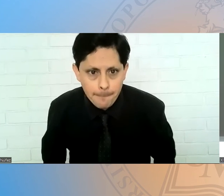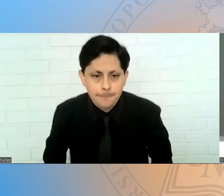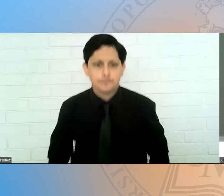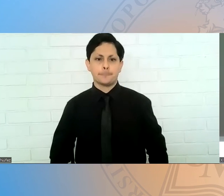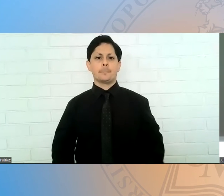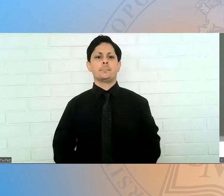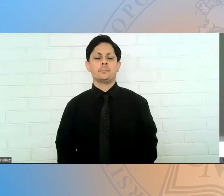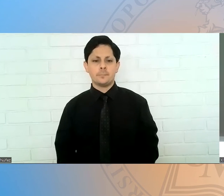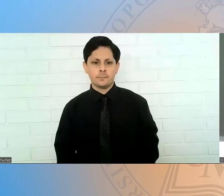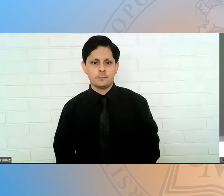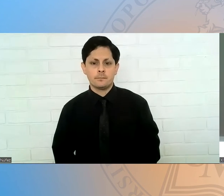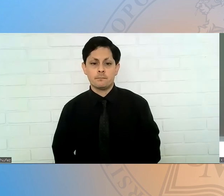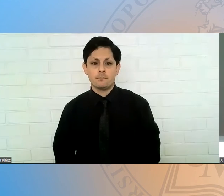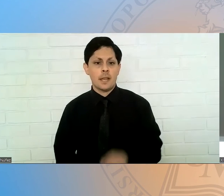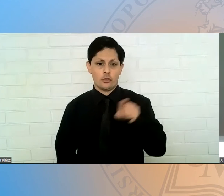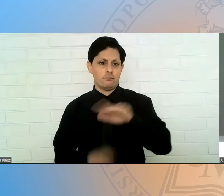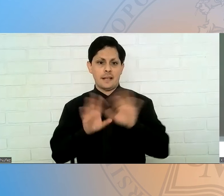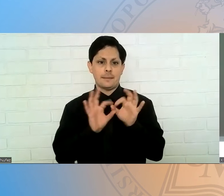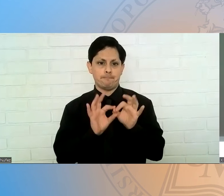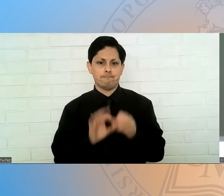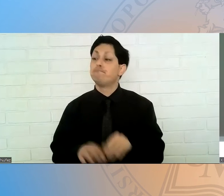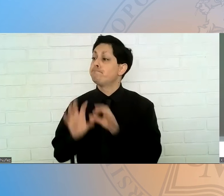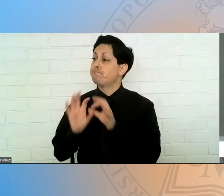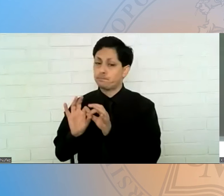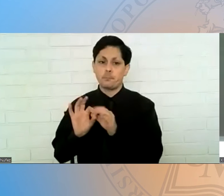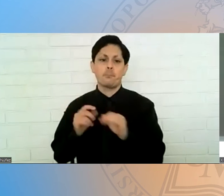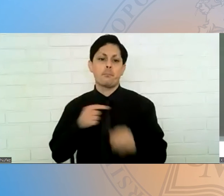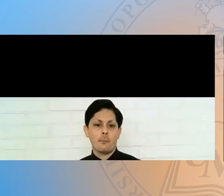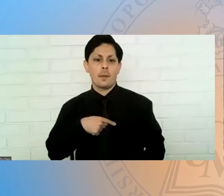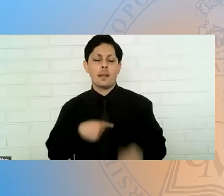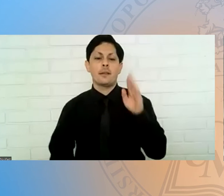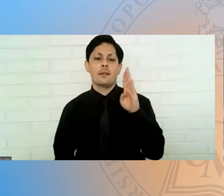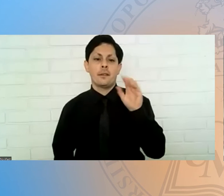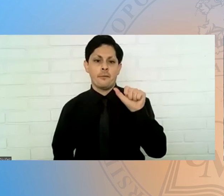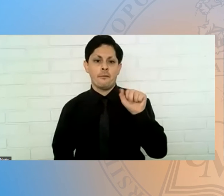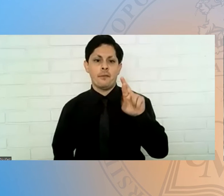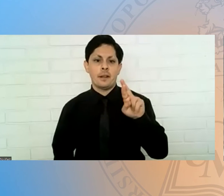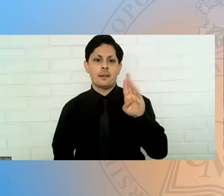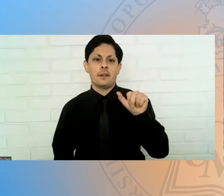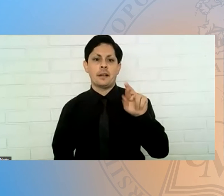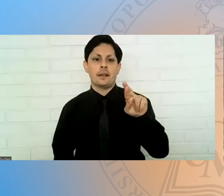Bien, puedo responder. Gracias, Bárbara, por tu pregunta.